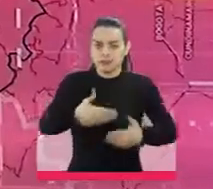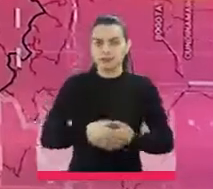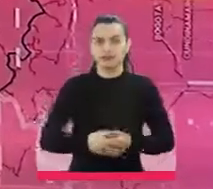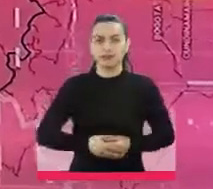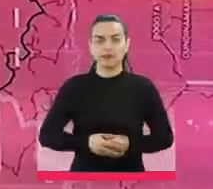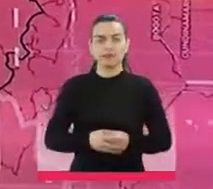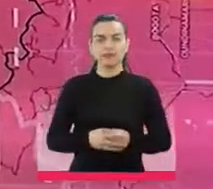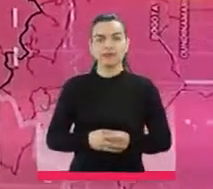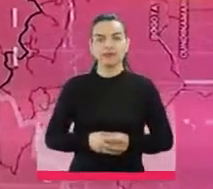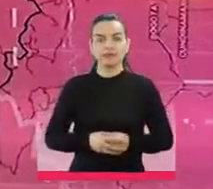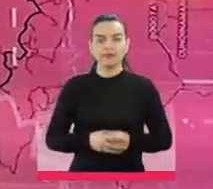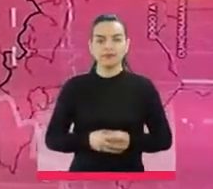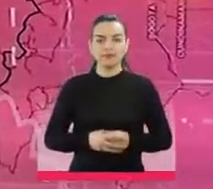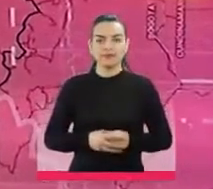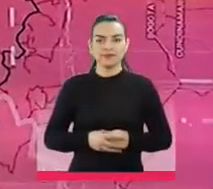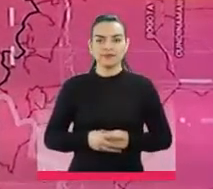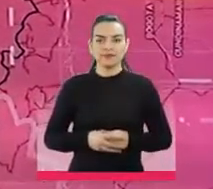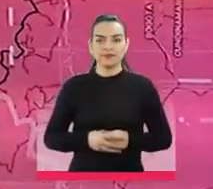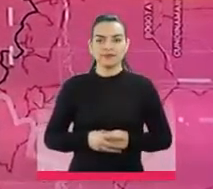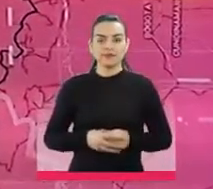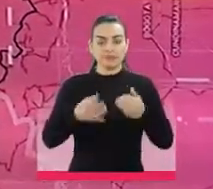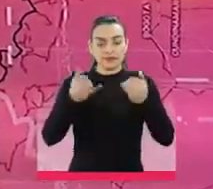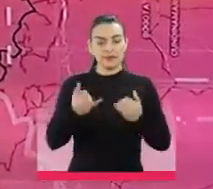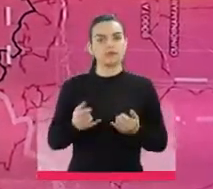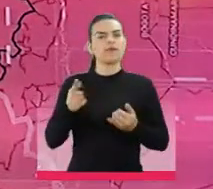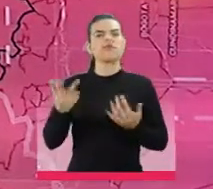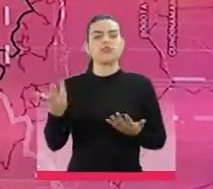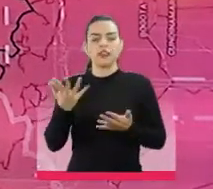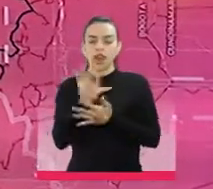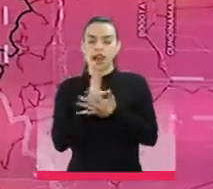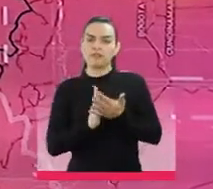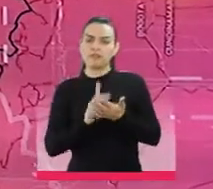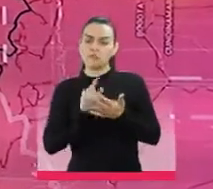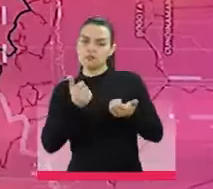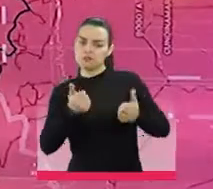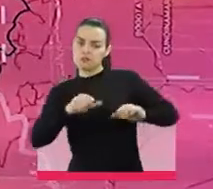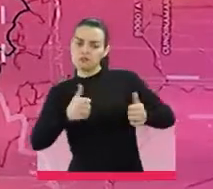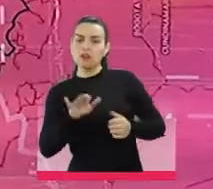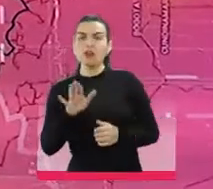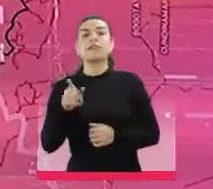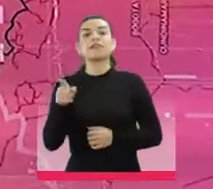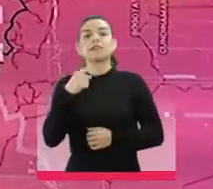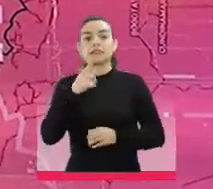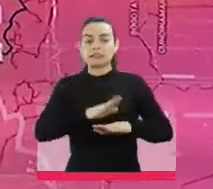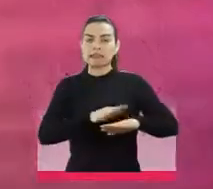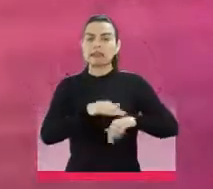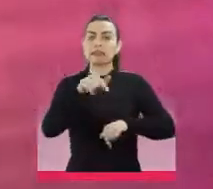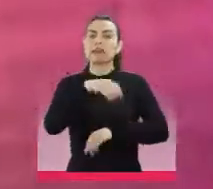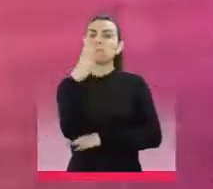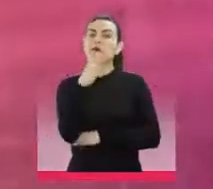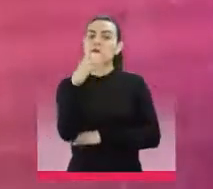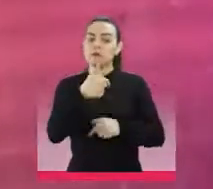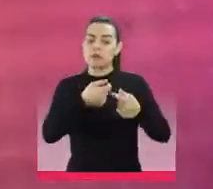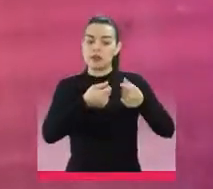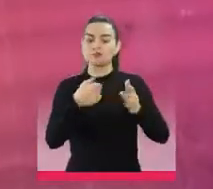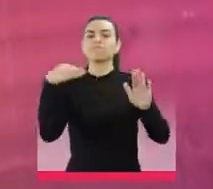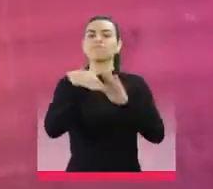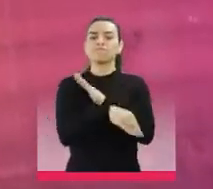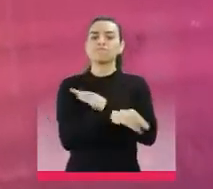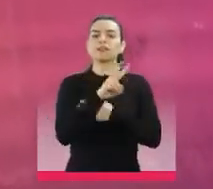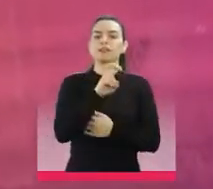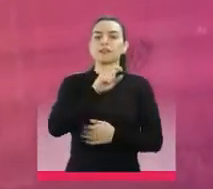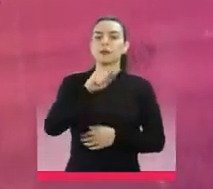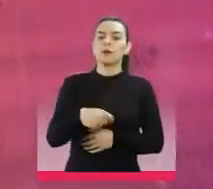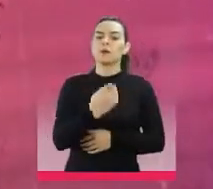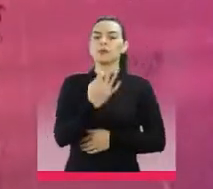La agencia de calificación de riesgo Moody's afirmó que la economía colombiana caerá en un 7,3% este año y